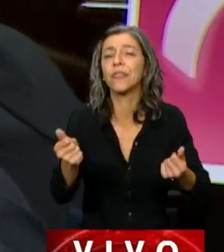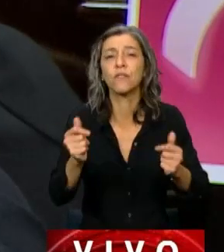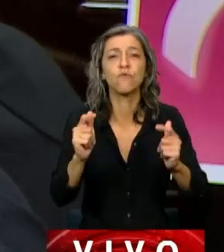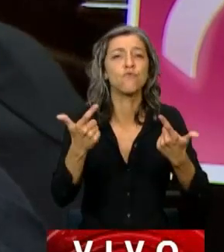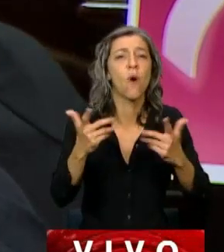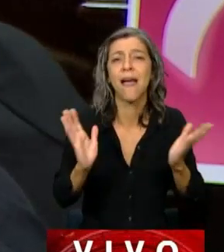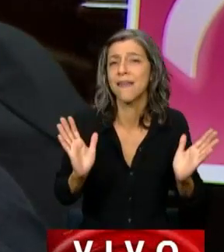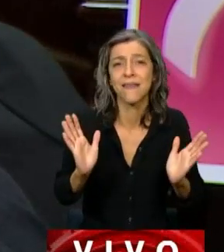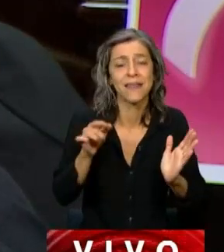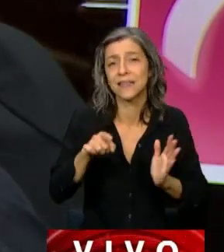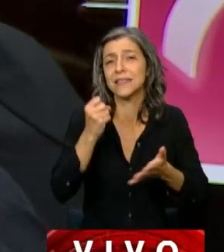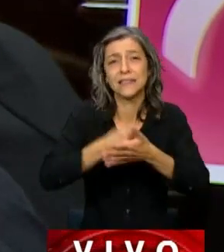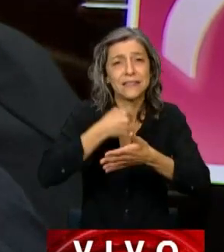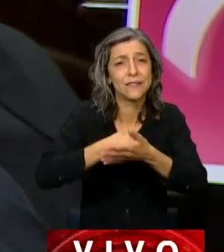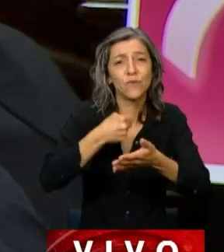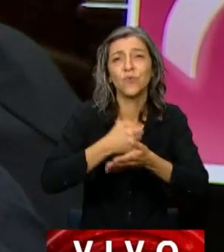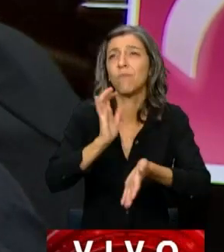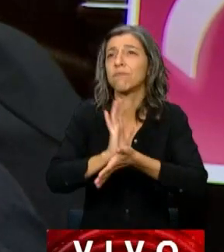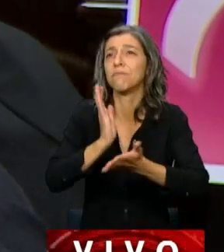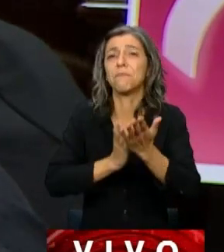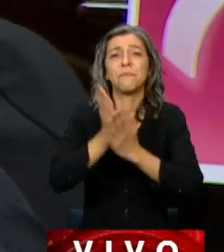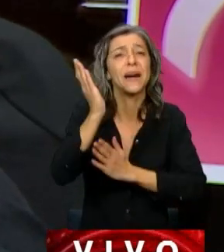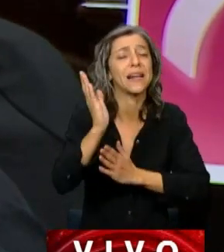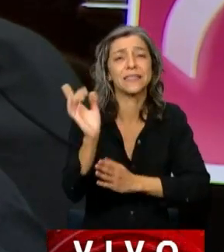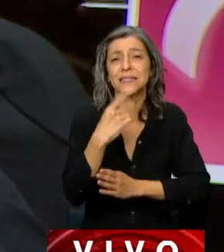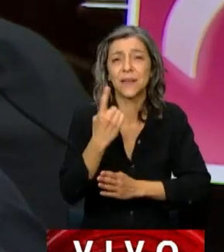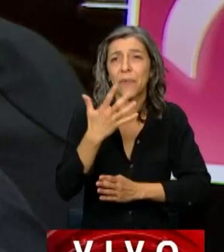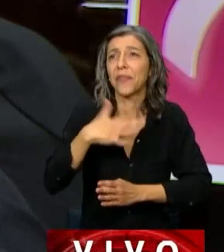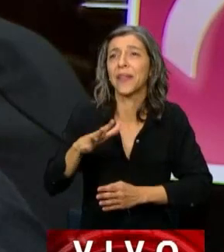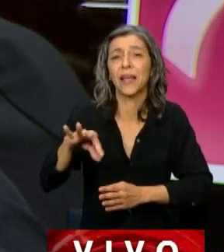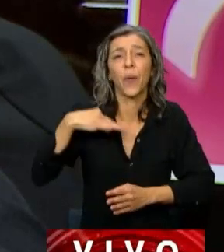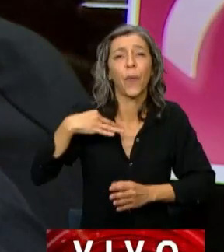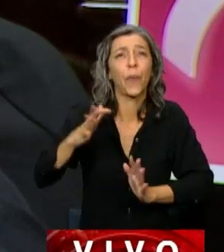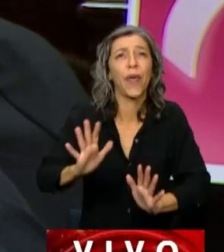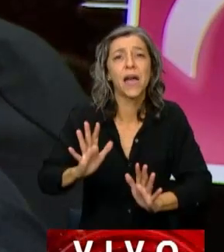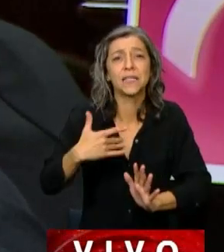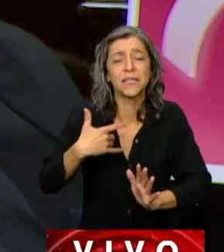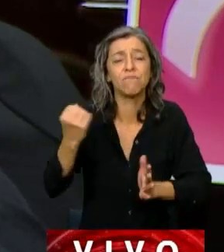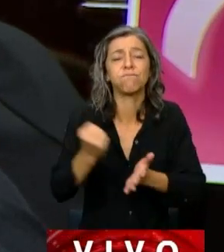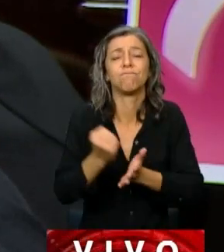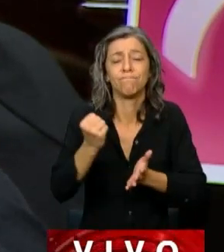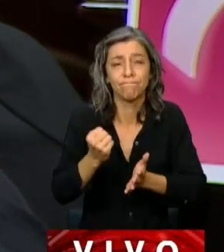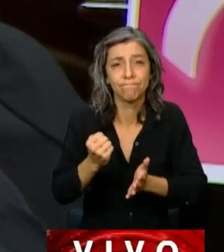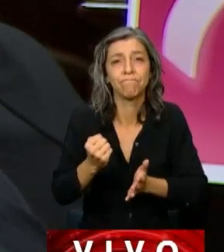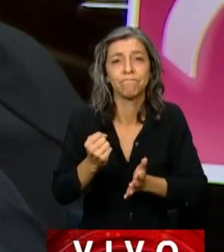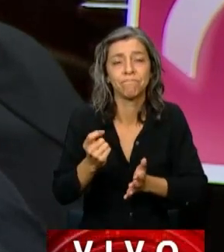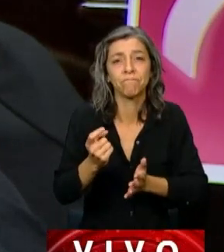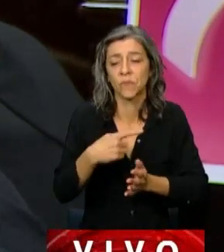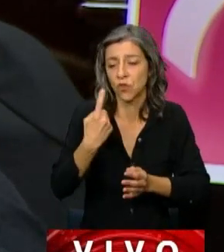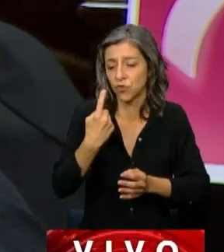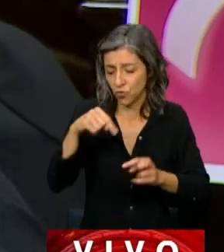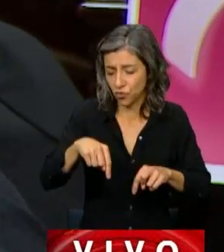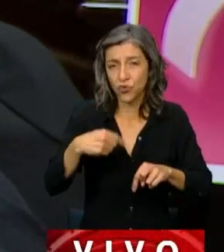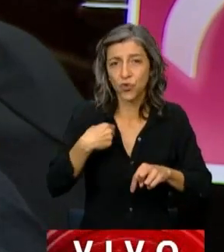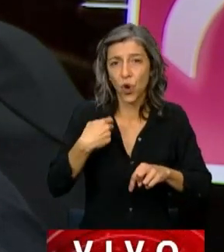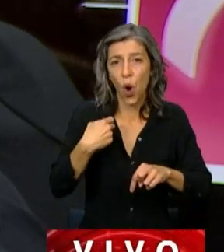luchas son para toda la vida. Miramos hacia atrás y tuvimos el claro ejemplo de los familiares y de los